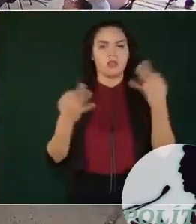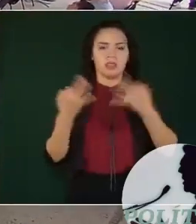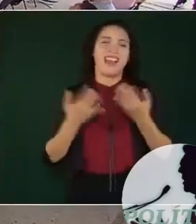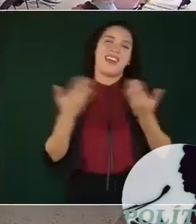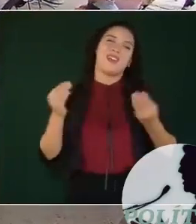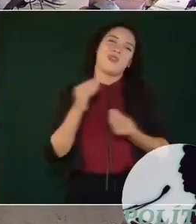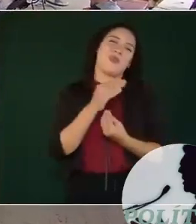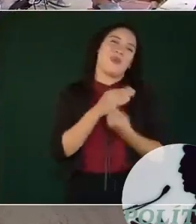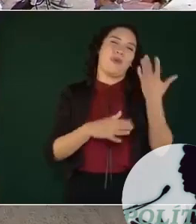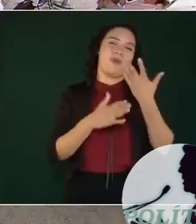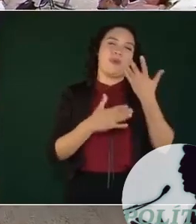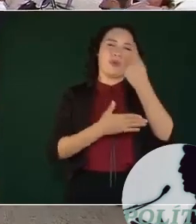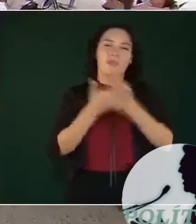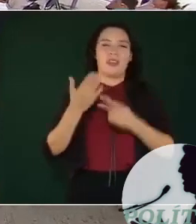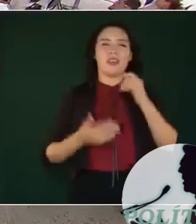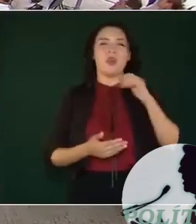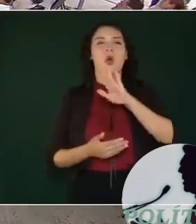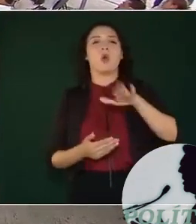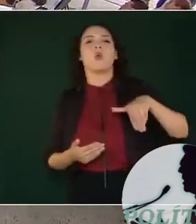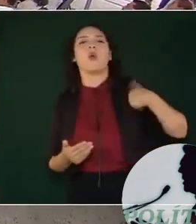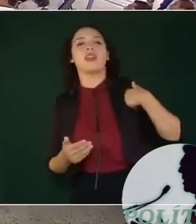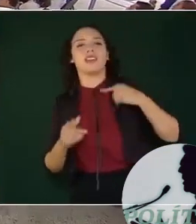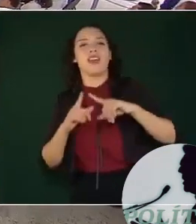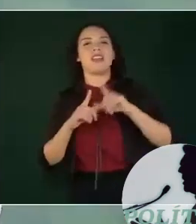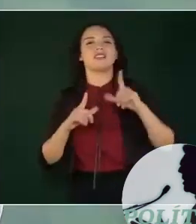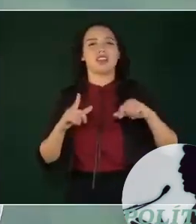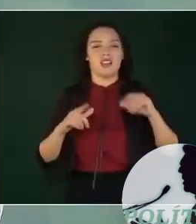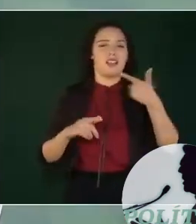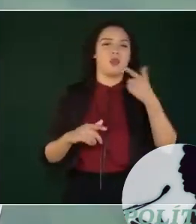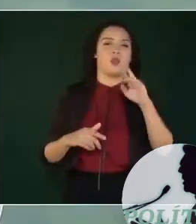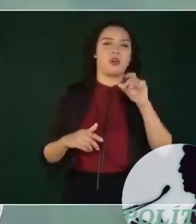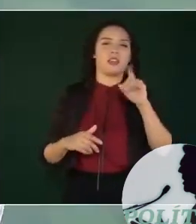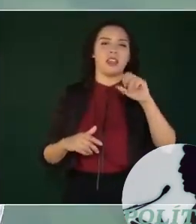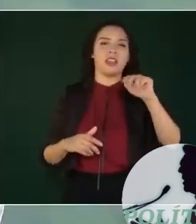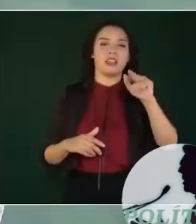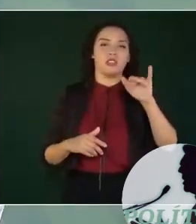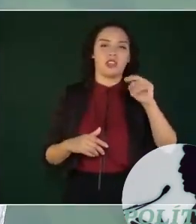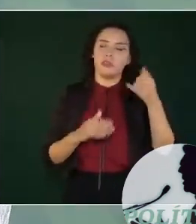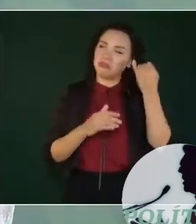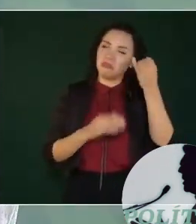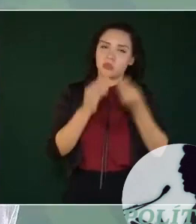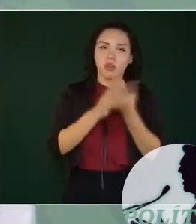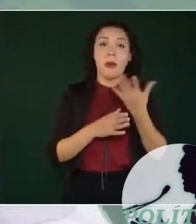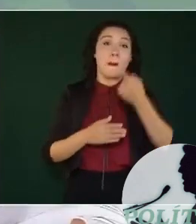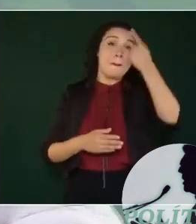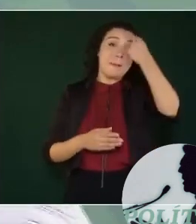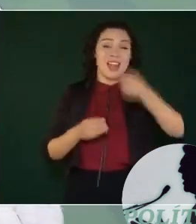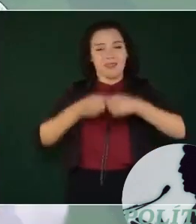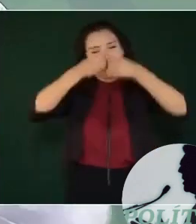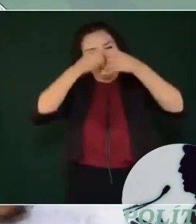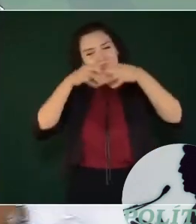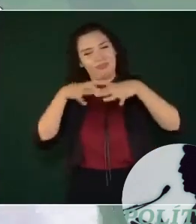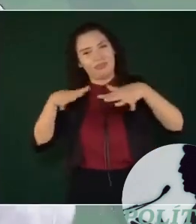Nacional para garantizar en Tamaulipas y en todo el país la seguridad, empieza una